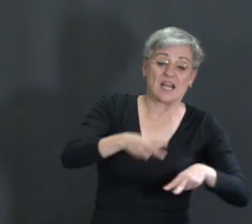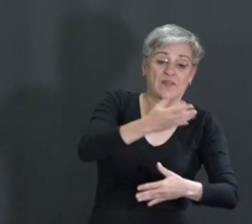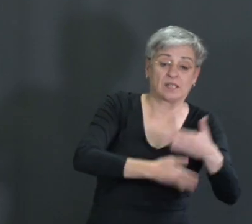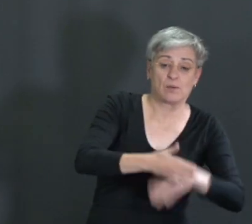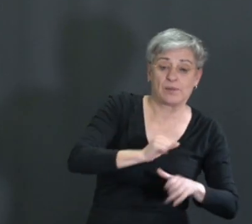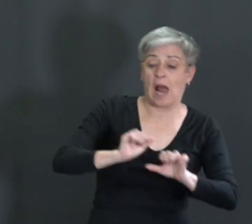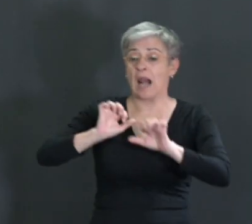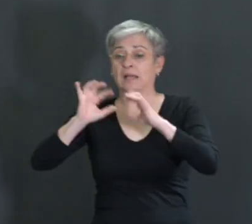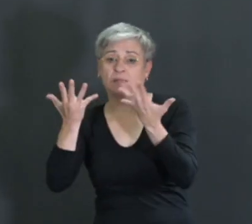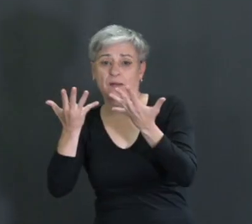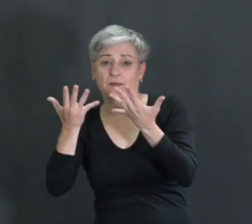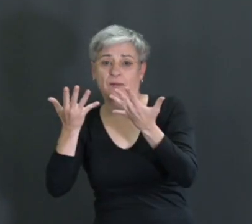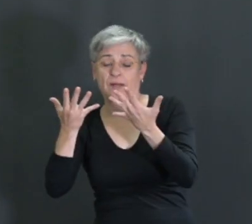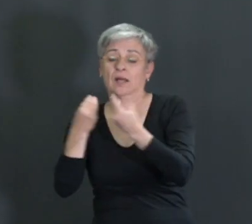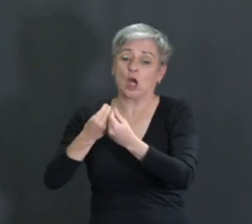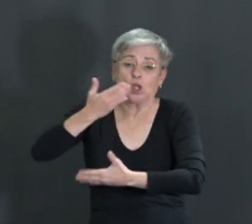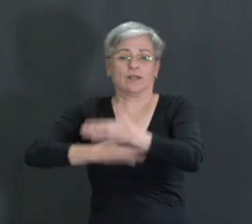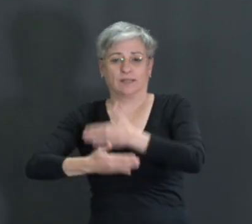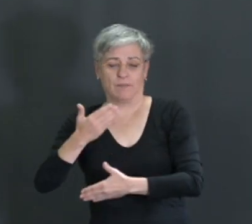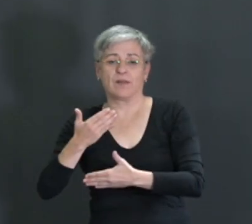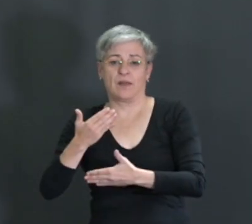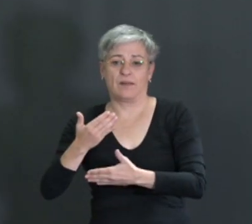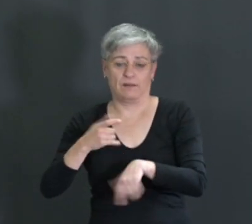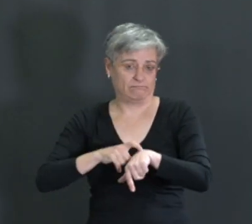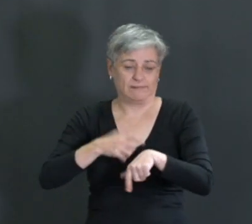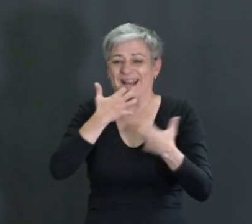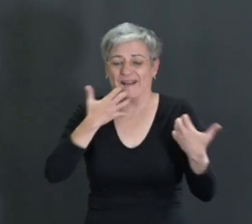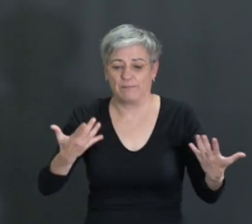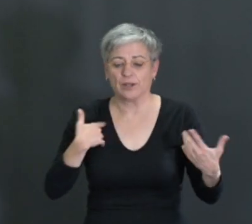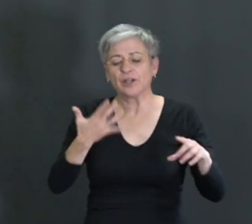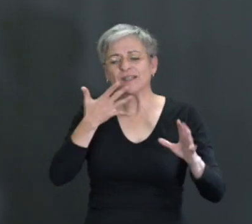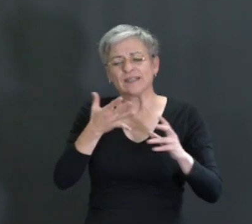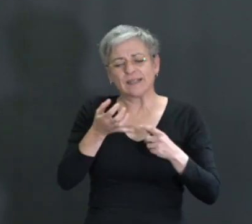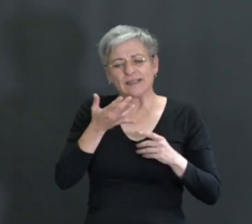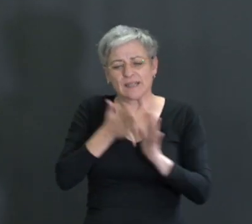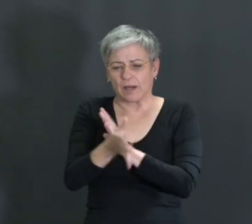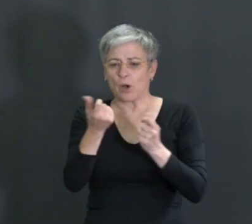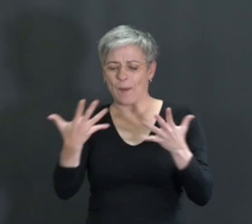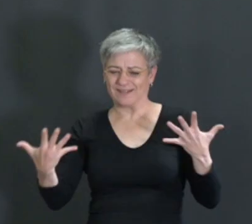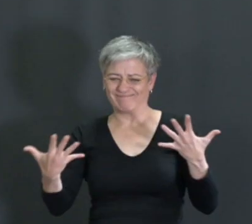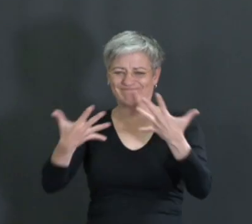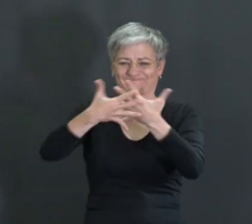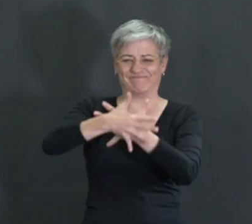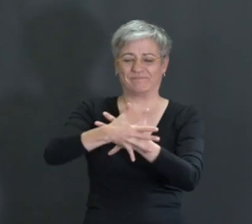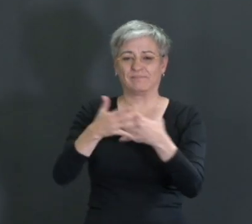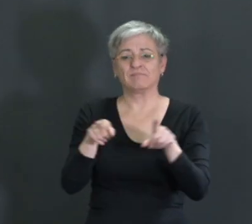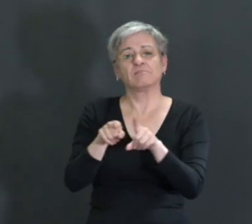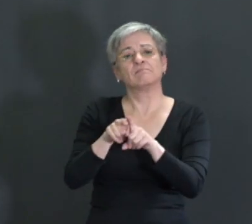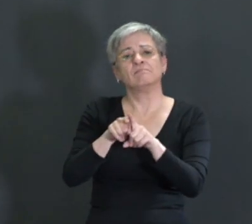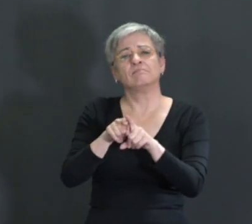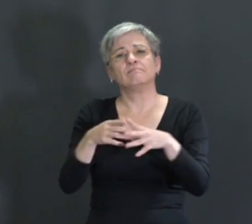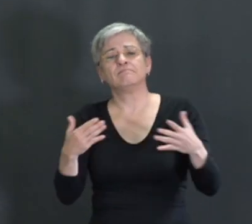discapacidad y a las 10 con personas con discapacidad. Por lo tanto, esa integración se está haciendo y esos usuarios ya